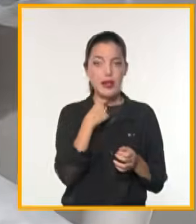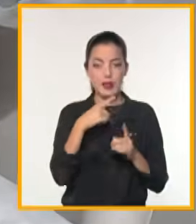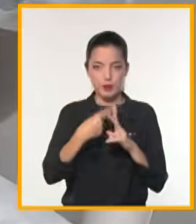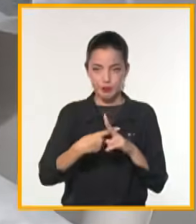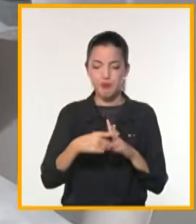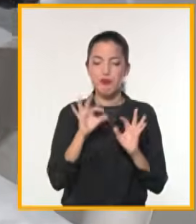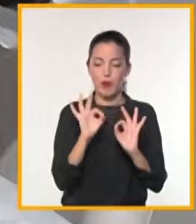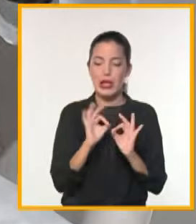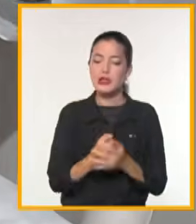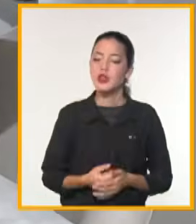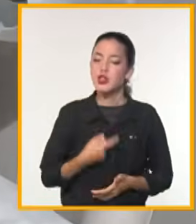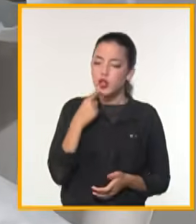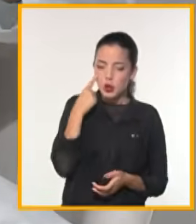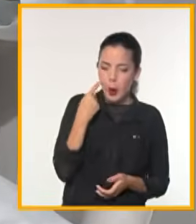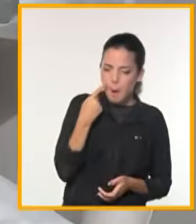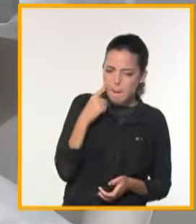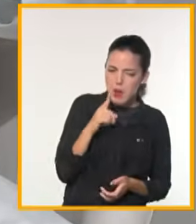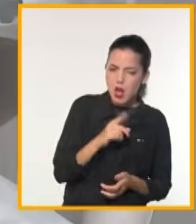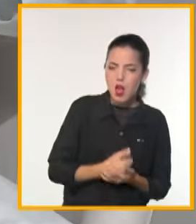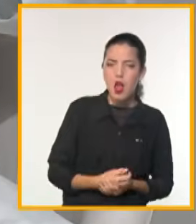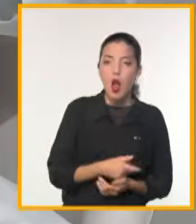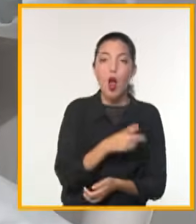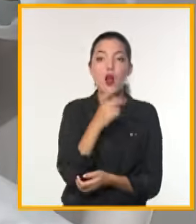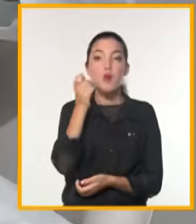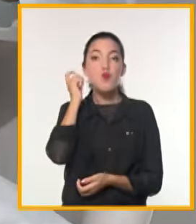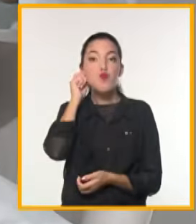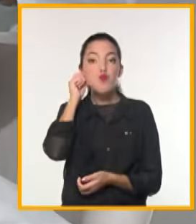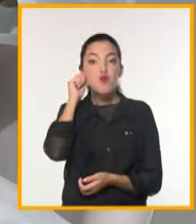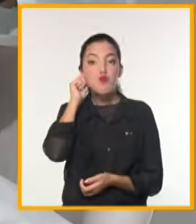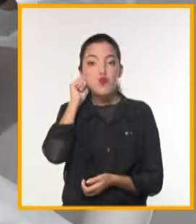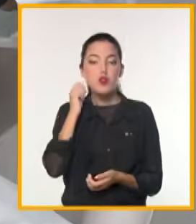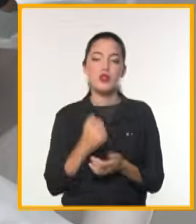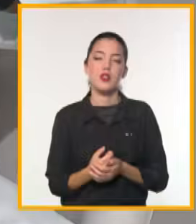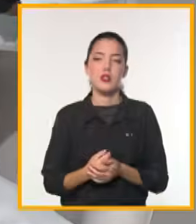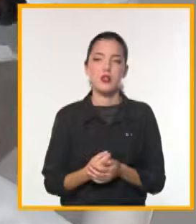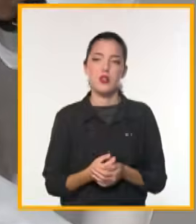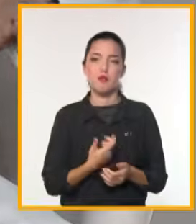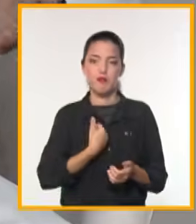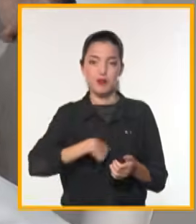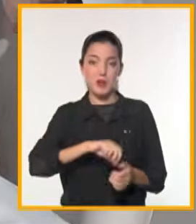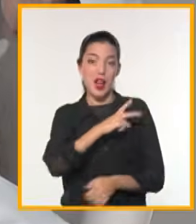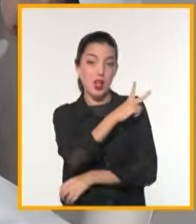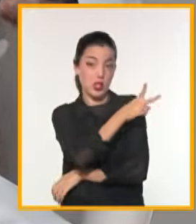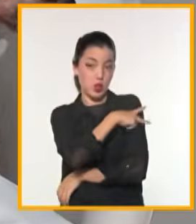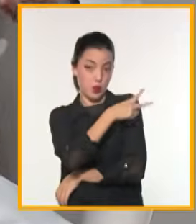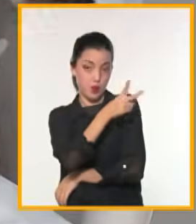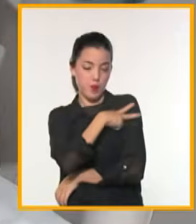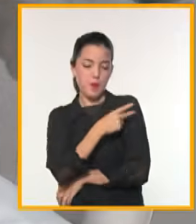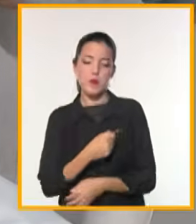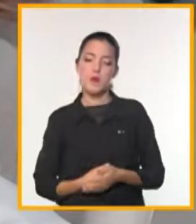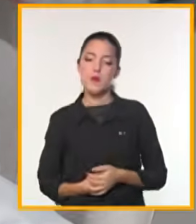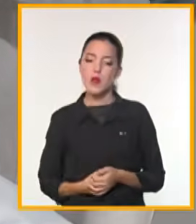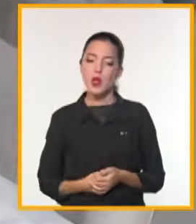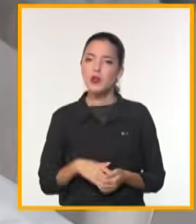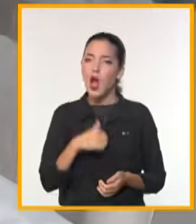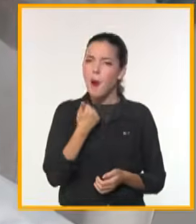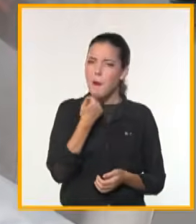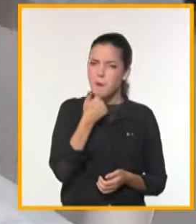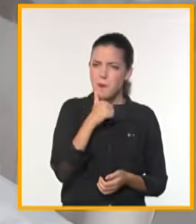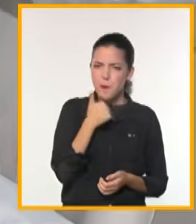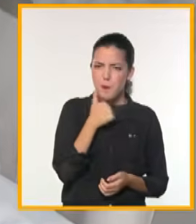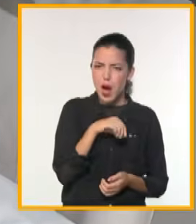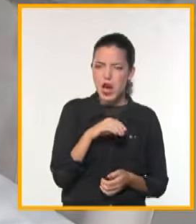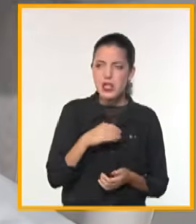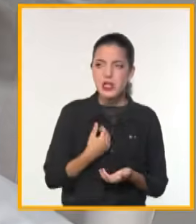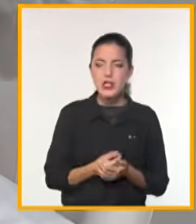nosotros. Y yo decía, pero ¿cómo se parece esa muchacha a María? Pero no puede ser porque han pasado los años. María tiene que ser ya una mujer ya de unos